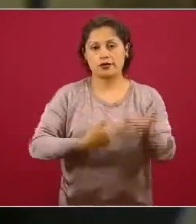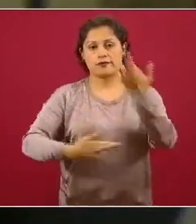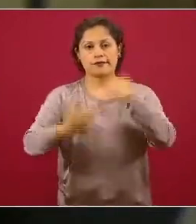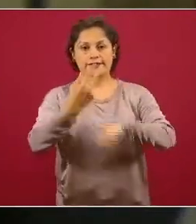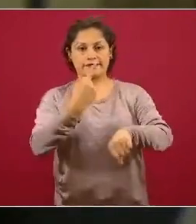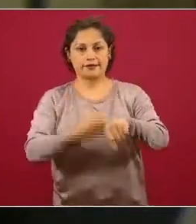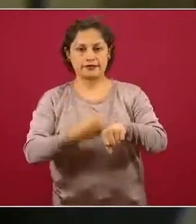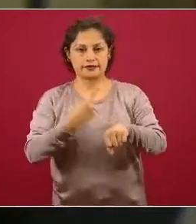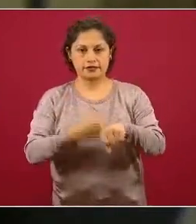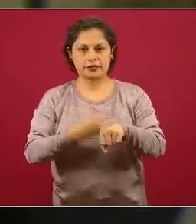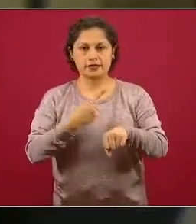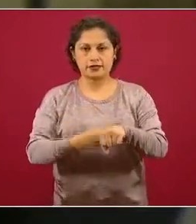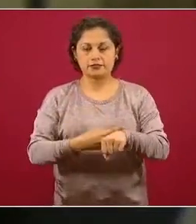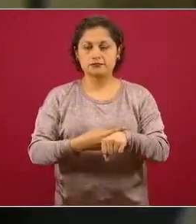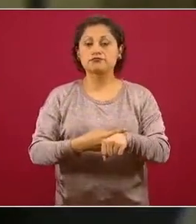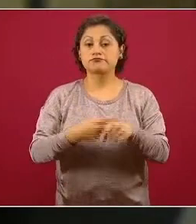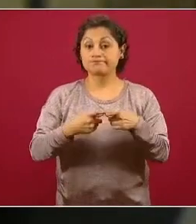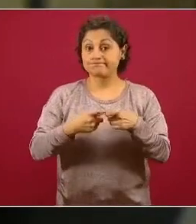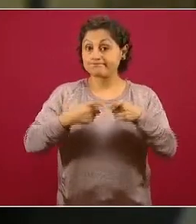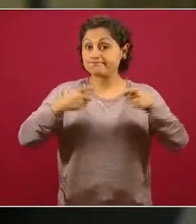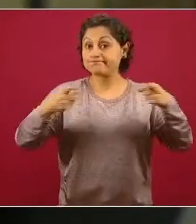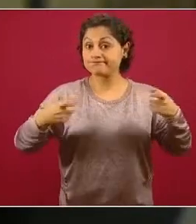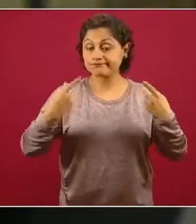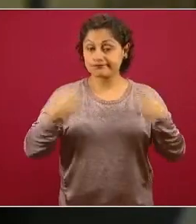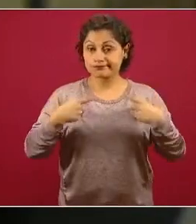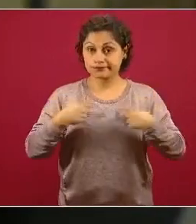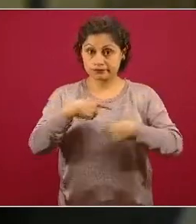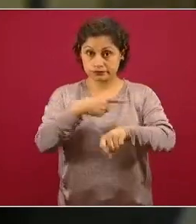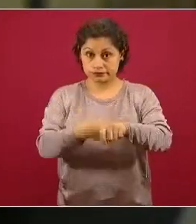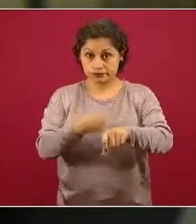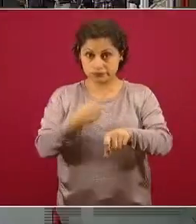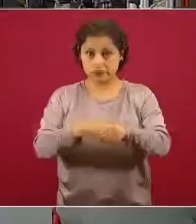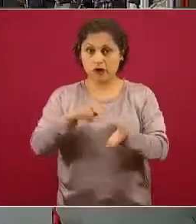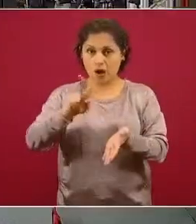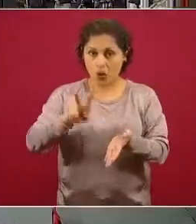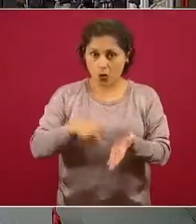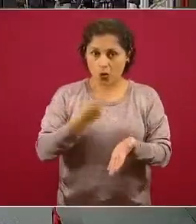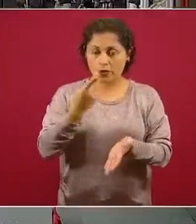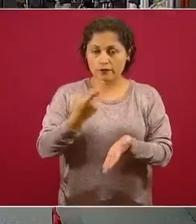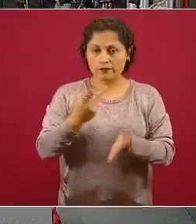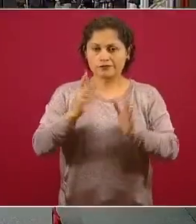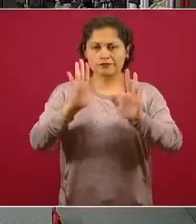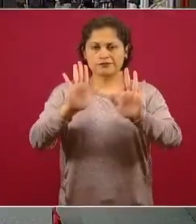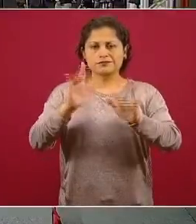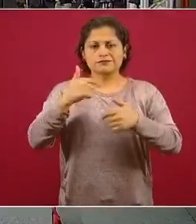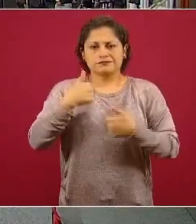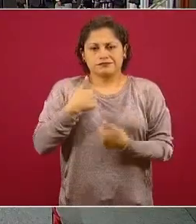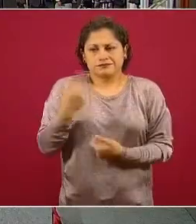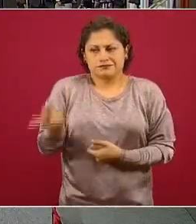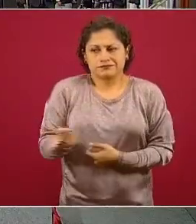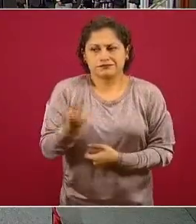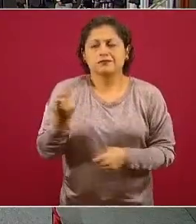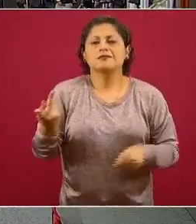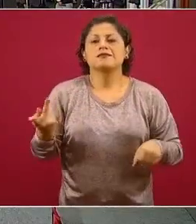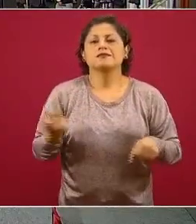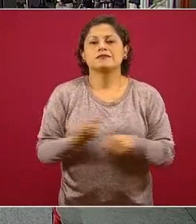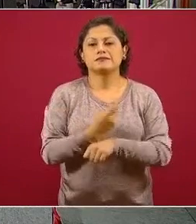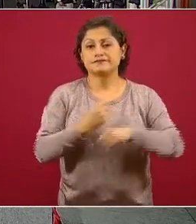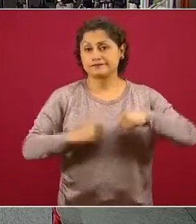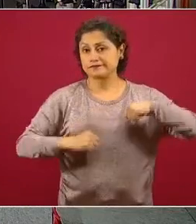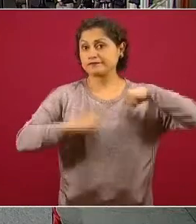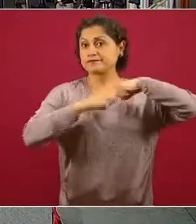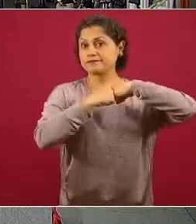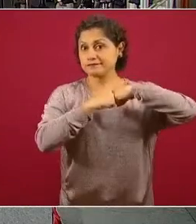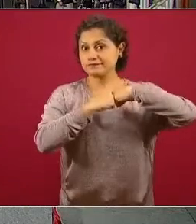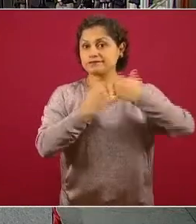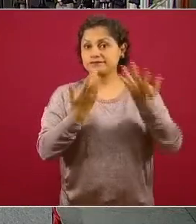un aumento en el número de los casos diarios. Entonces, ¿qué va a pasar en la frontera, no? Esas